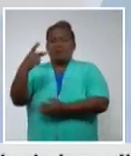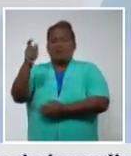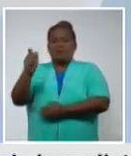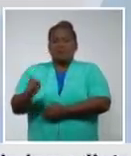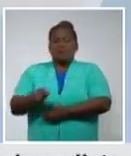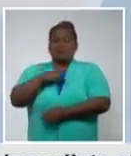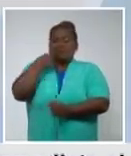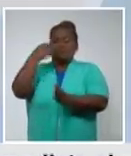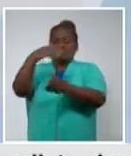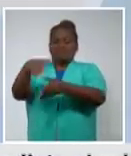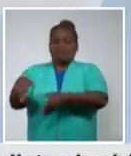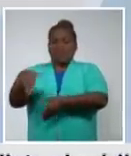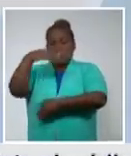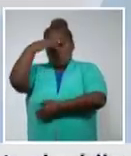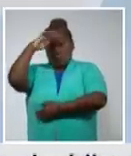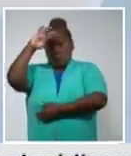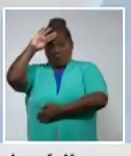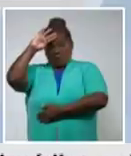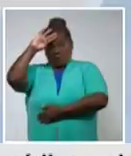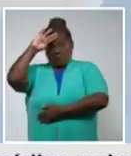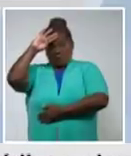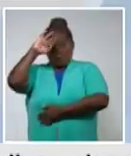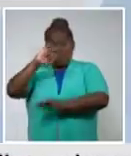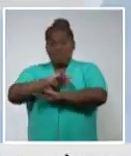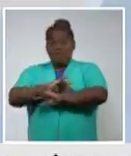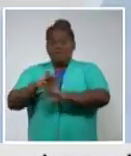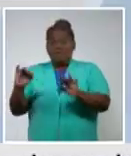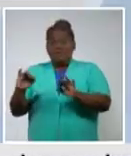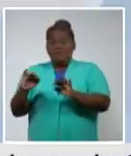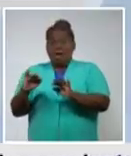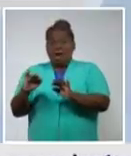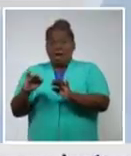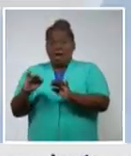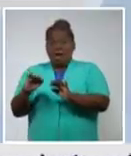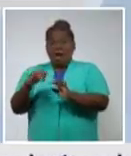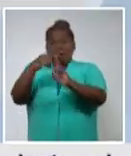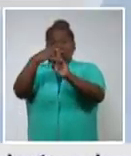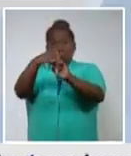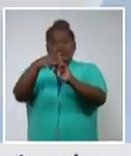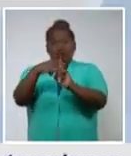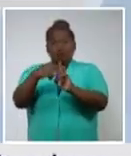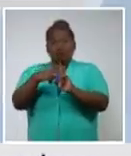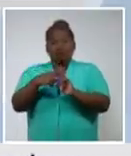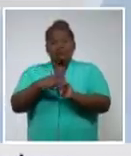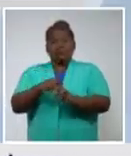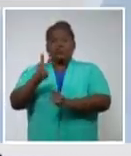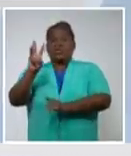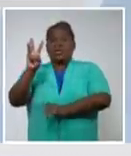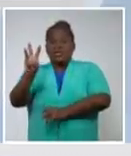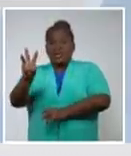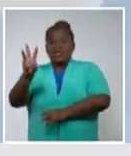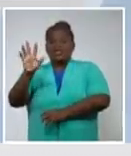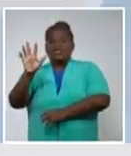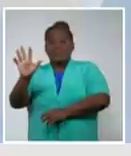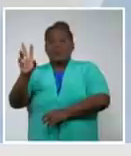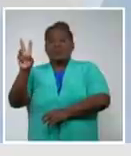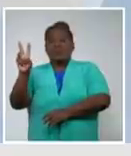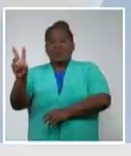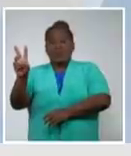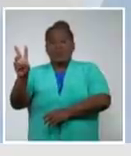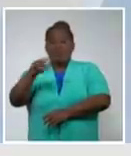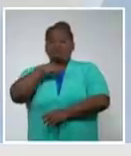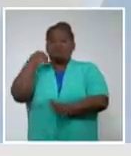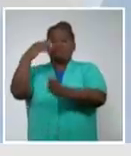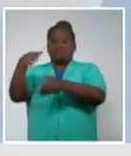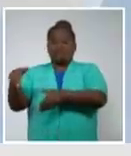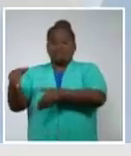Cuba, y con esto ya se suma una cifra de 352 fallecidos desde el